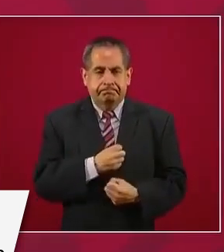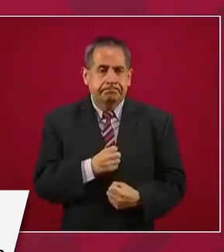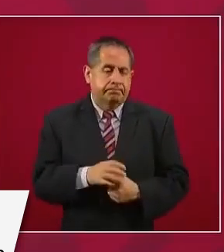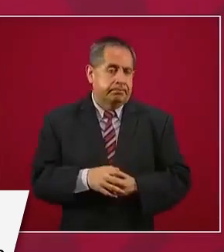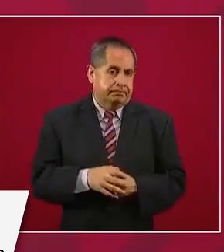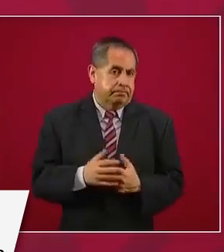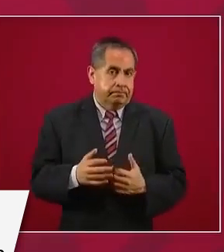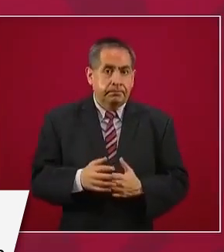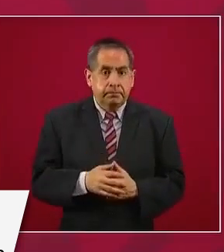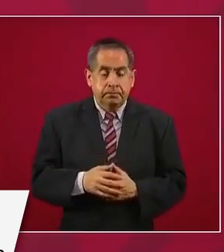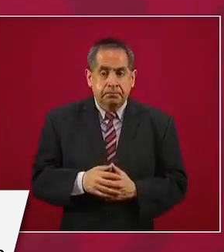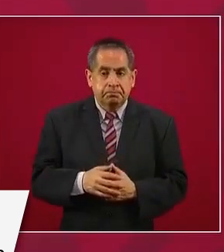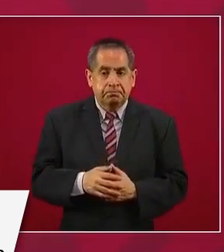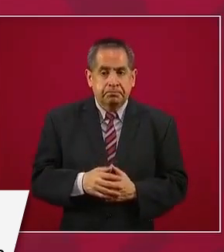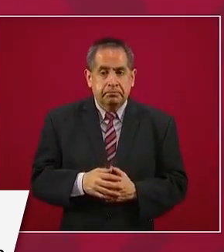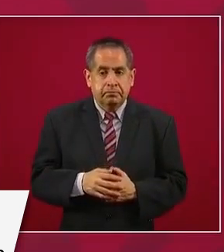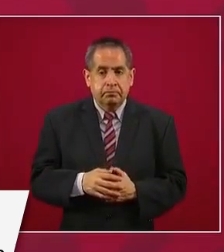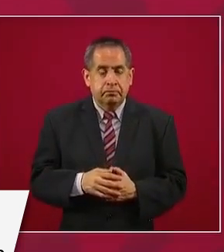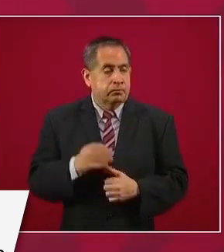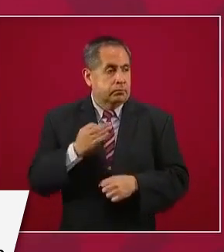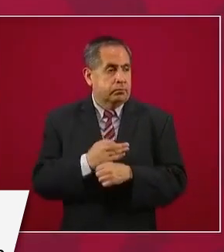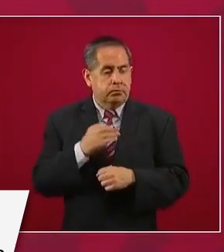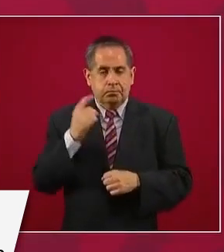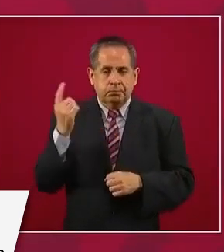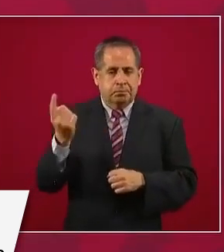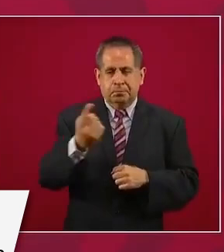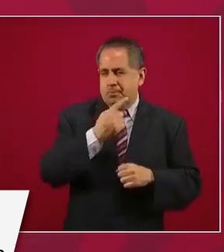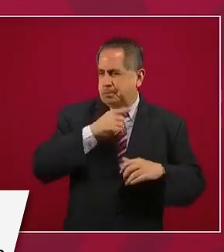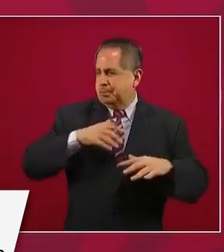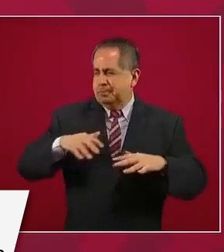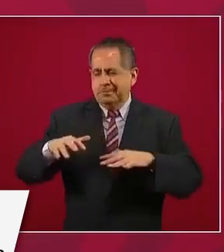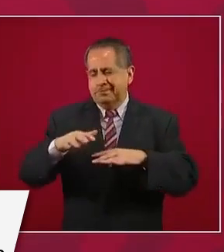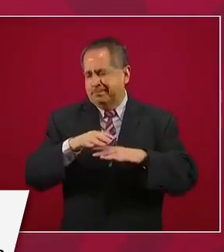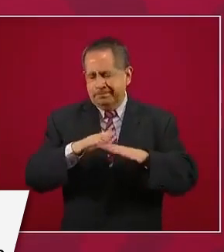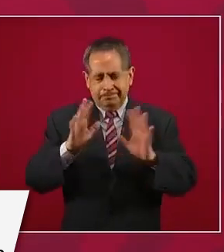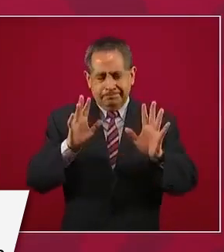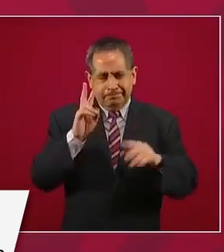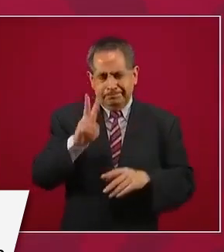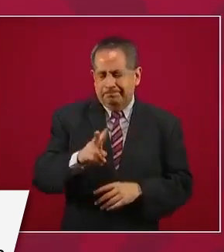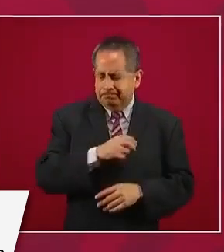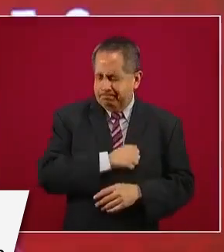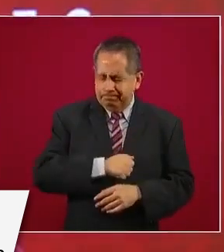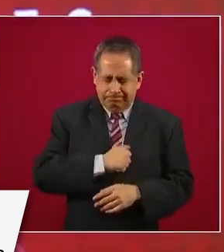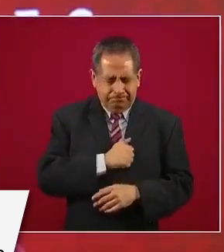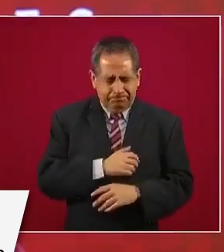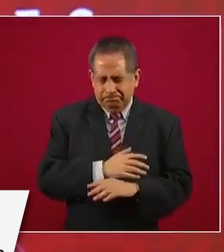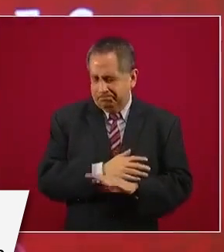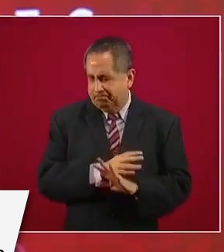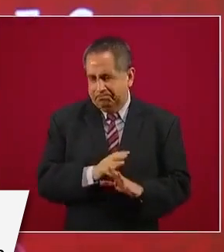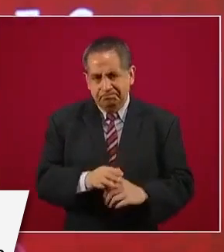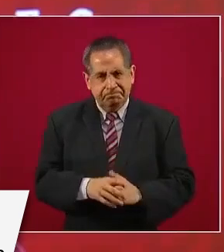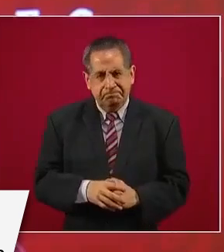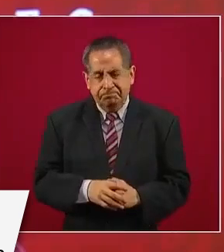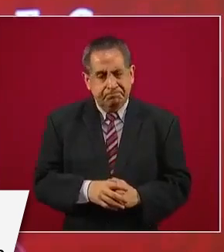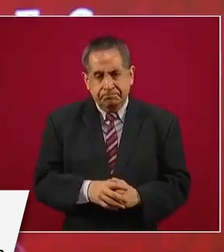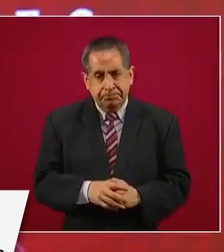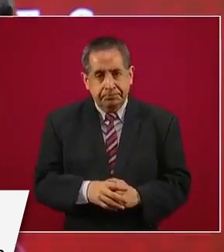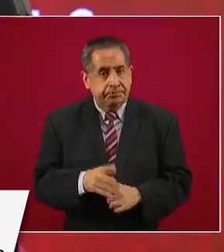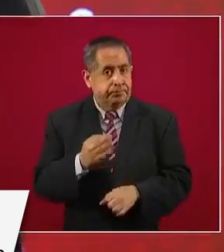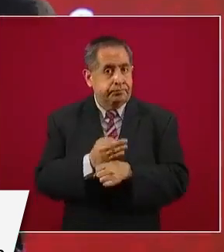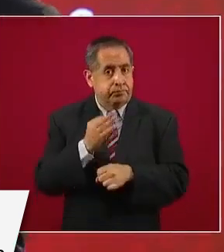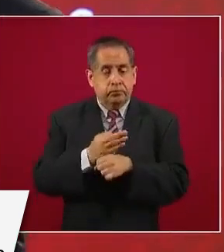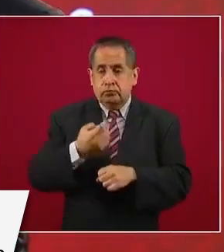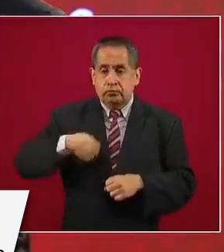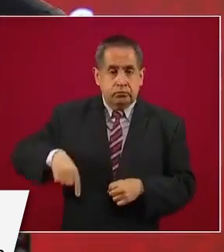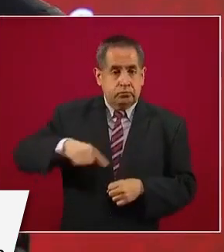en medio de toda esta situación tan lamentable, pues estamos